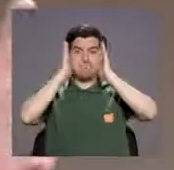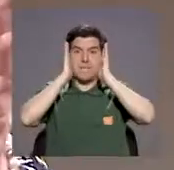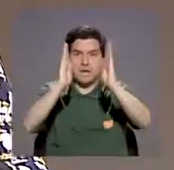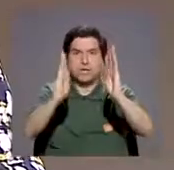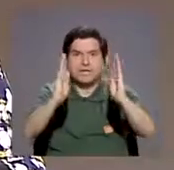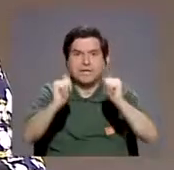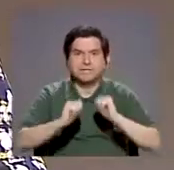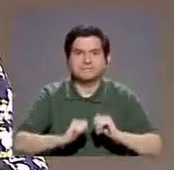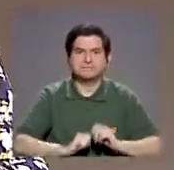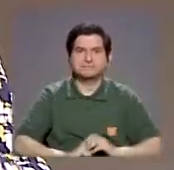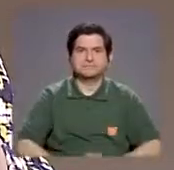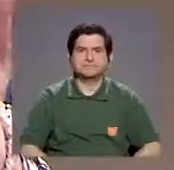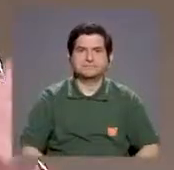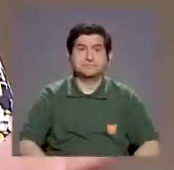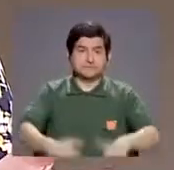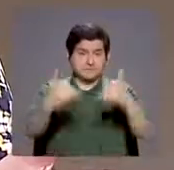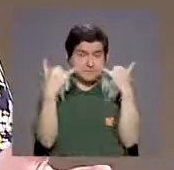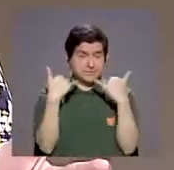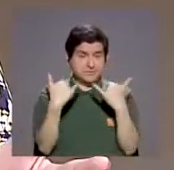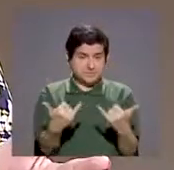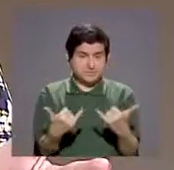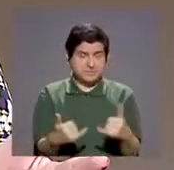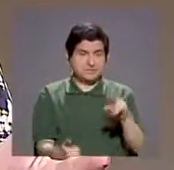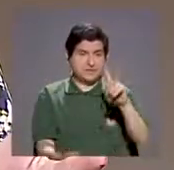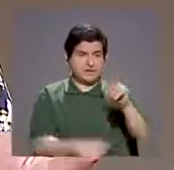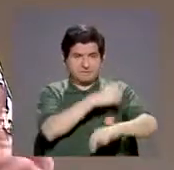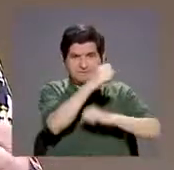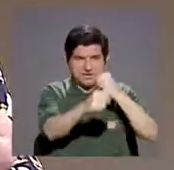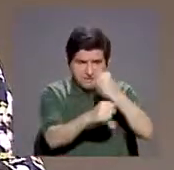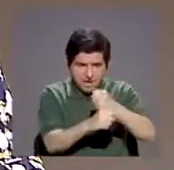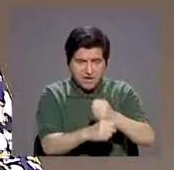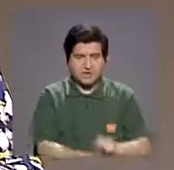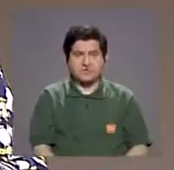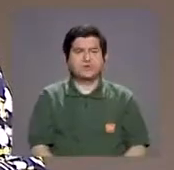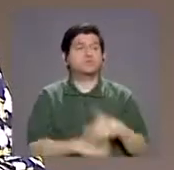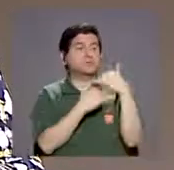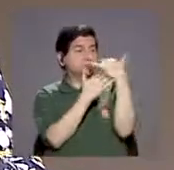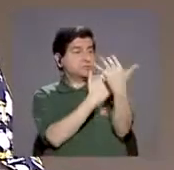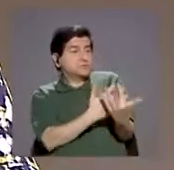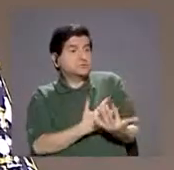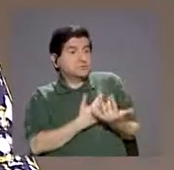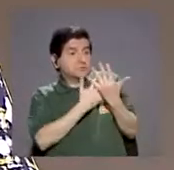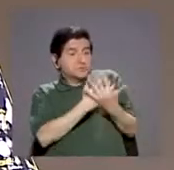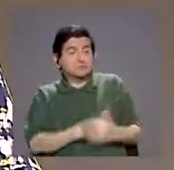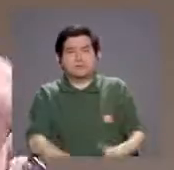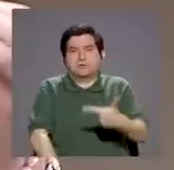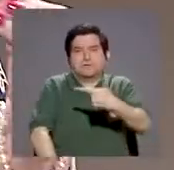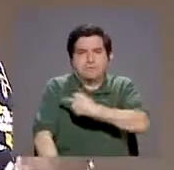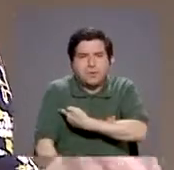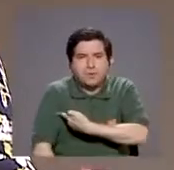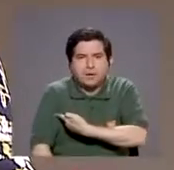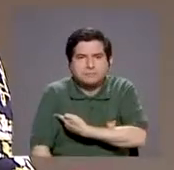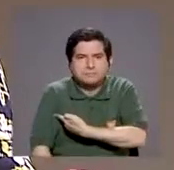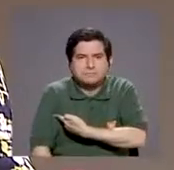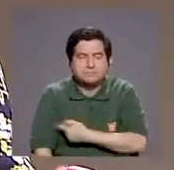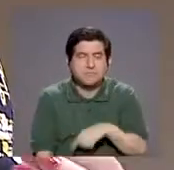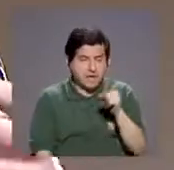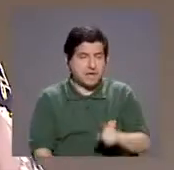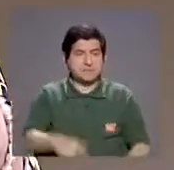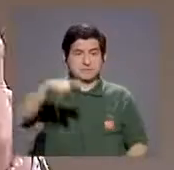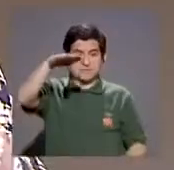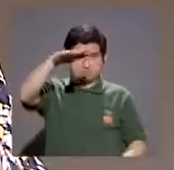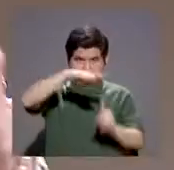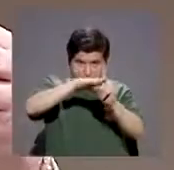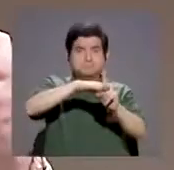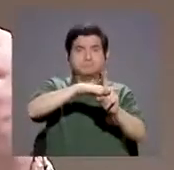y de hecho desde hace más de 20 años se está esperando con ansia una vacuna esta vacuna sally